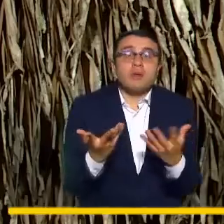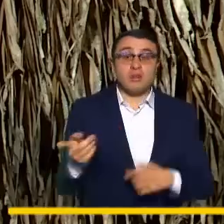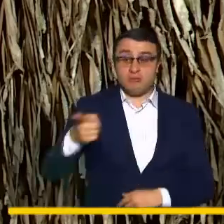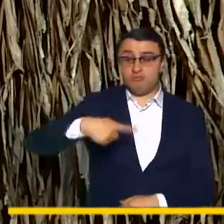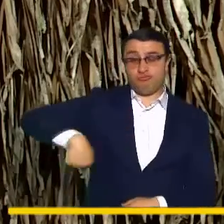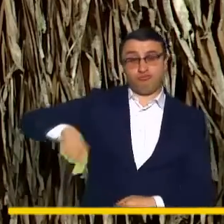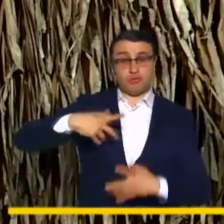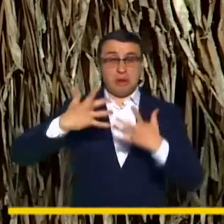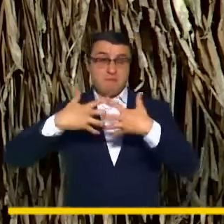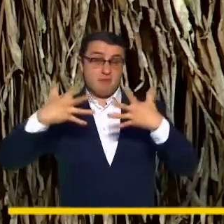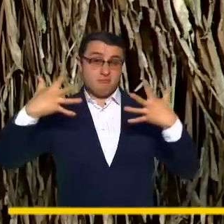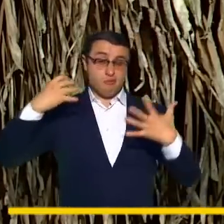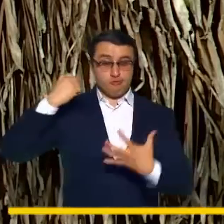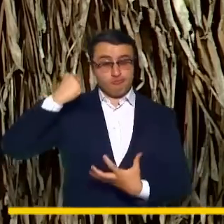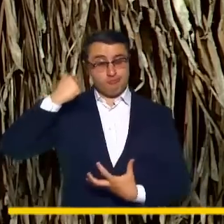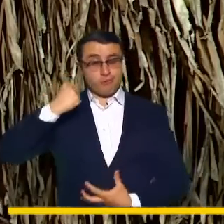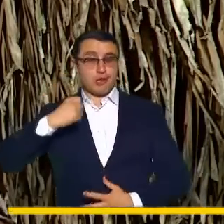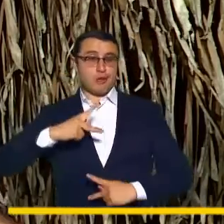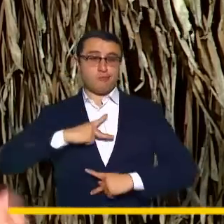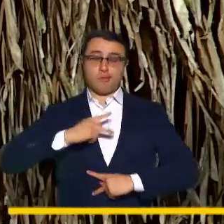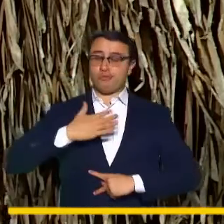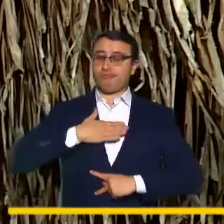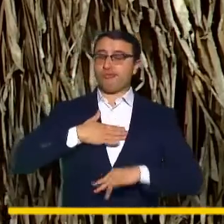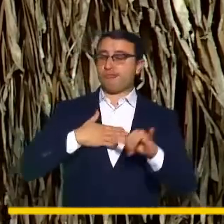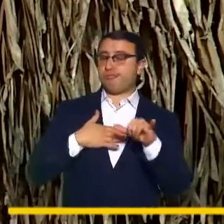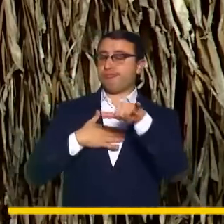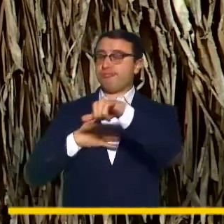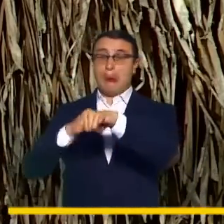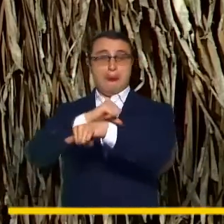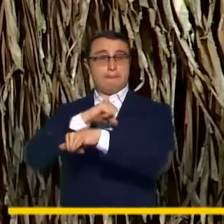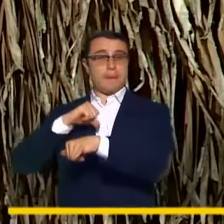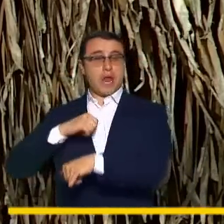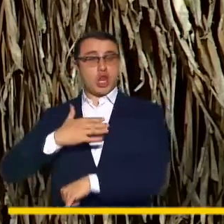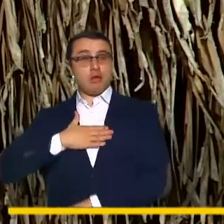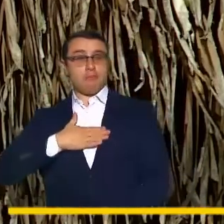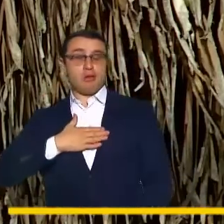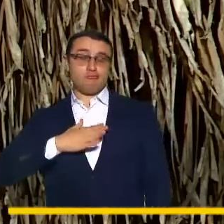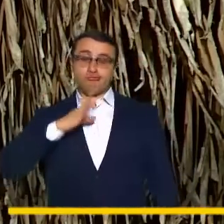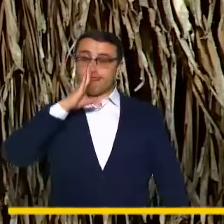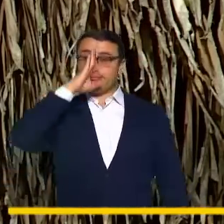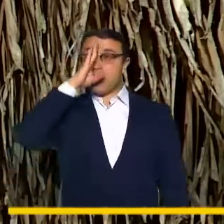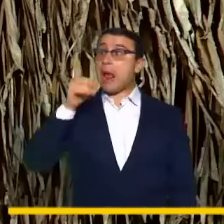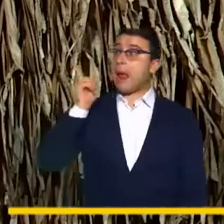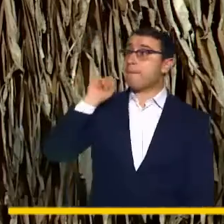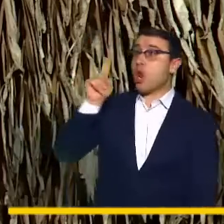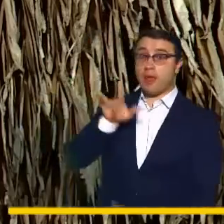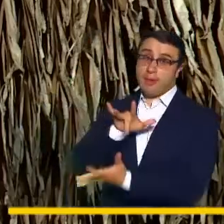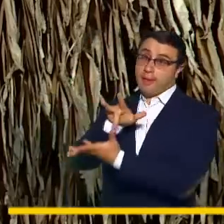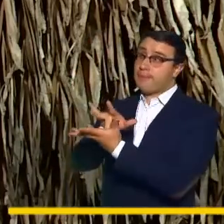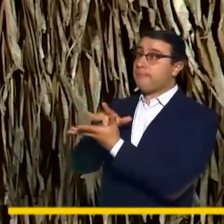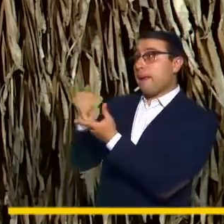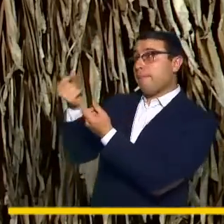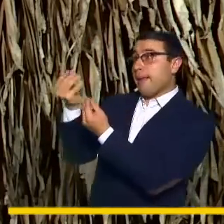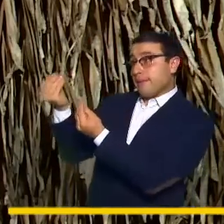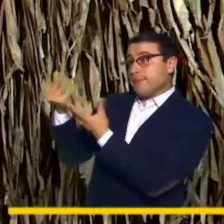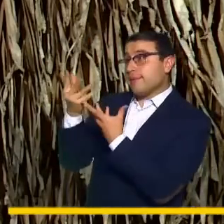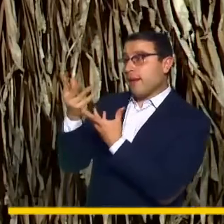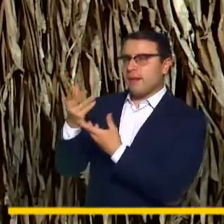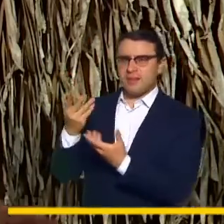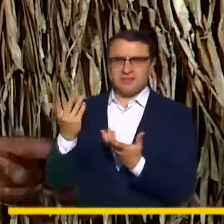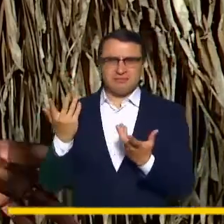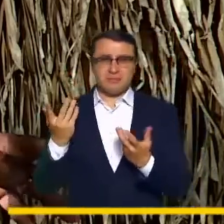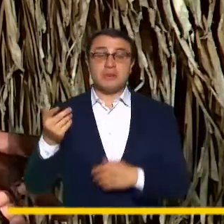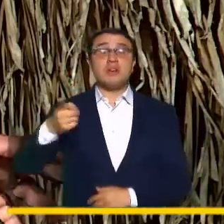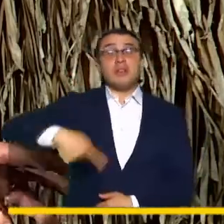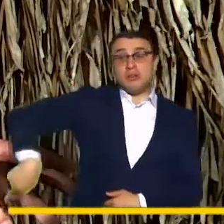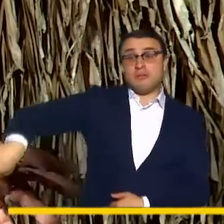jet privado, acostumbrados quizás a que los políticos llegan a pedirles plata y que se